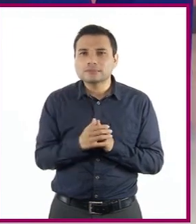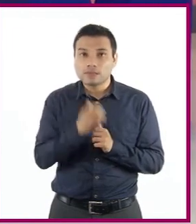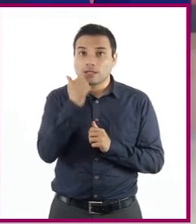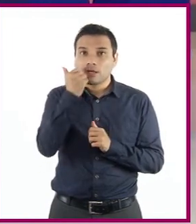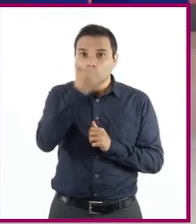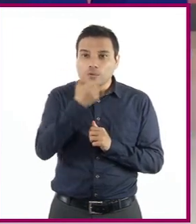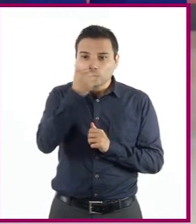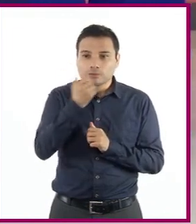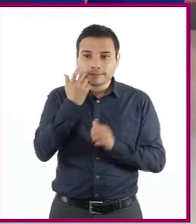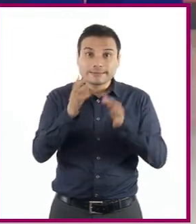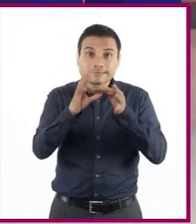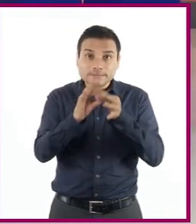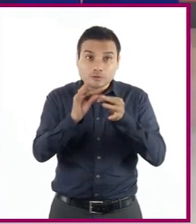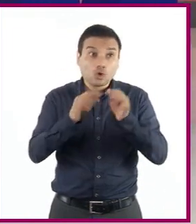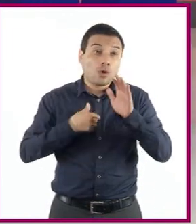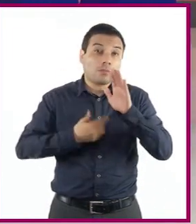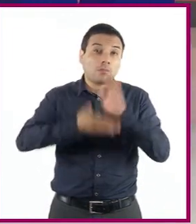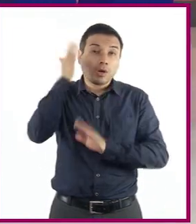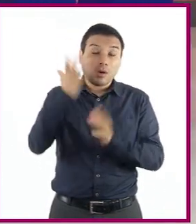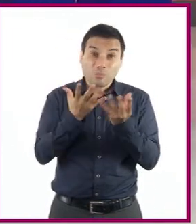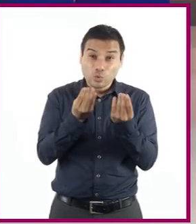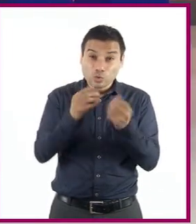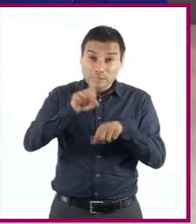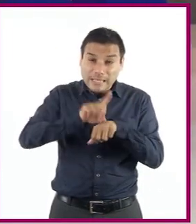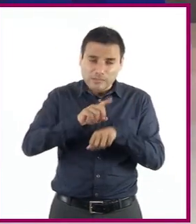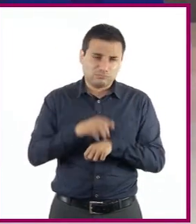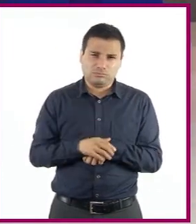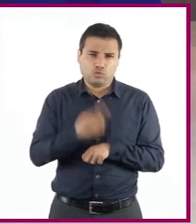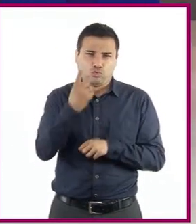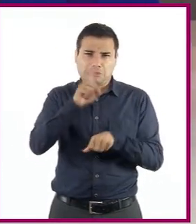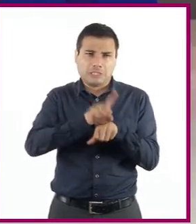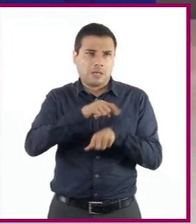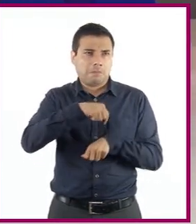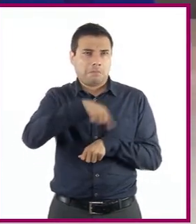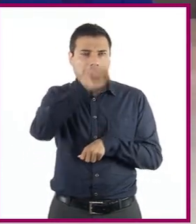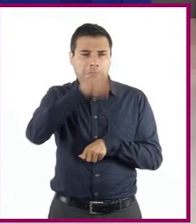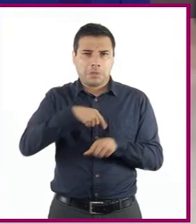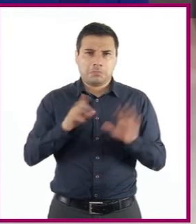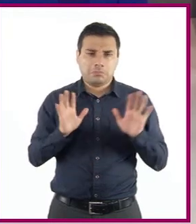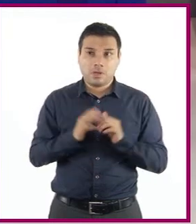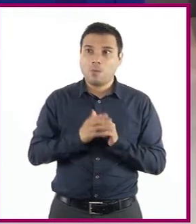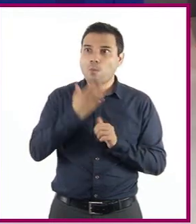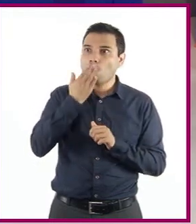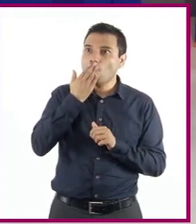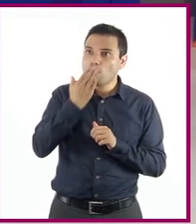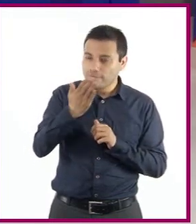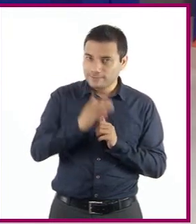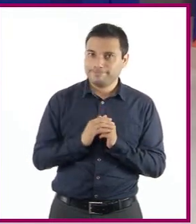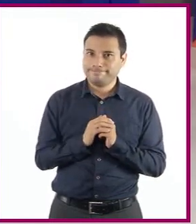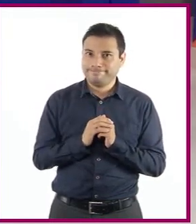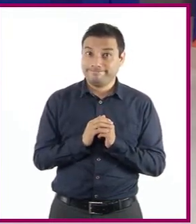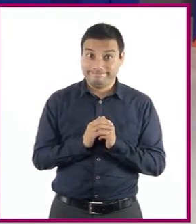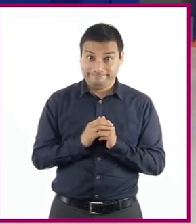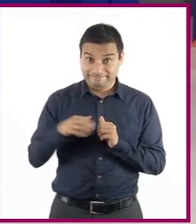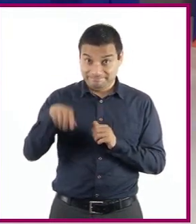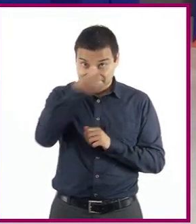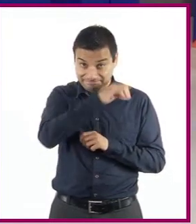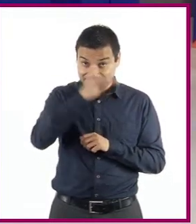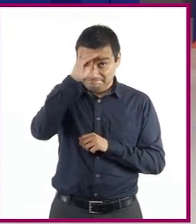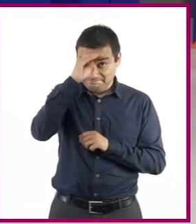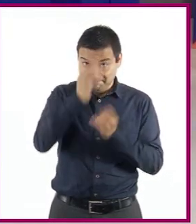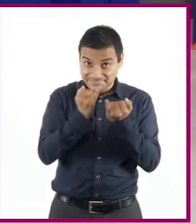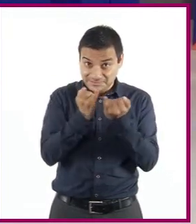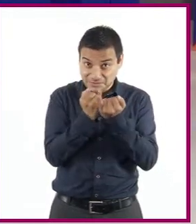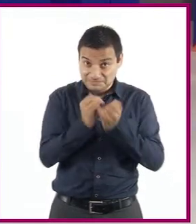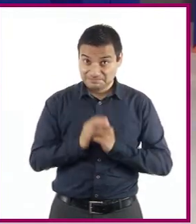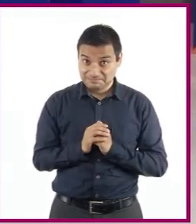que no se irán muchos días, únicamente uno. Muy bien explicado, Enrique. ¿En casa coincidieron con sus